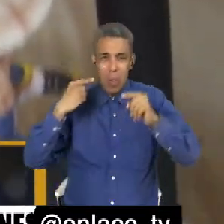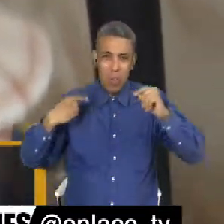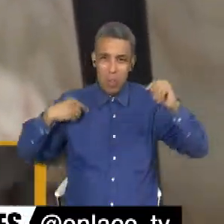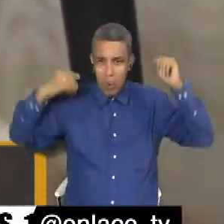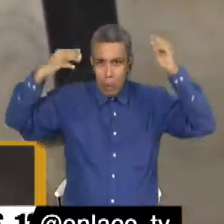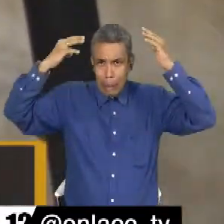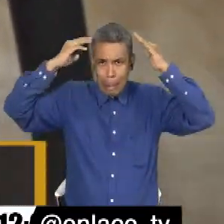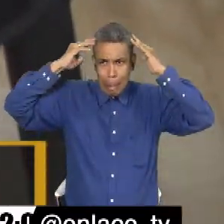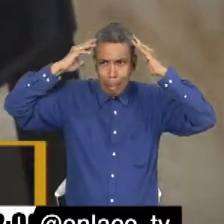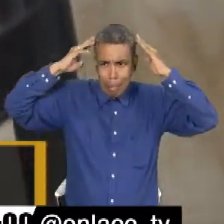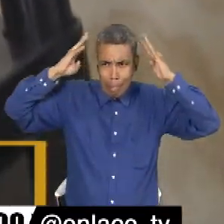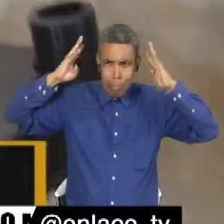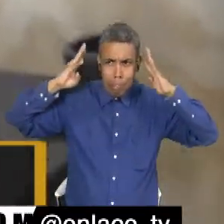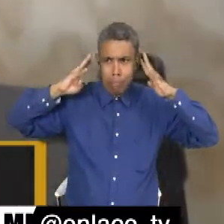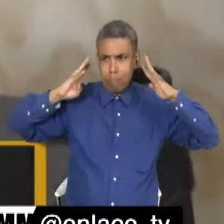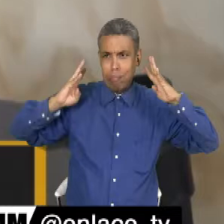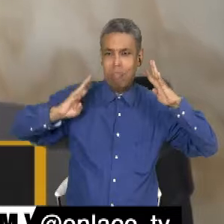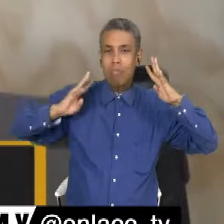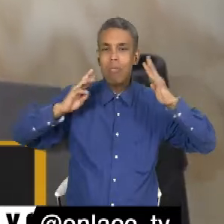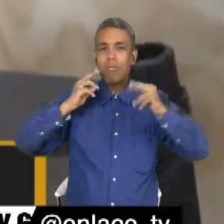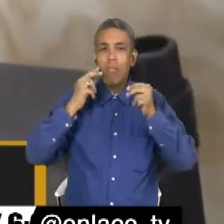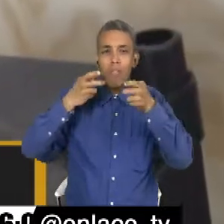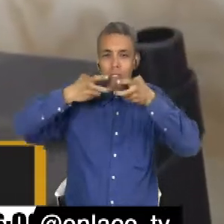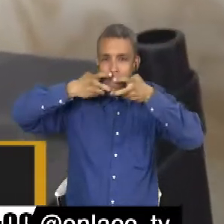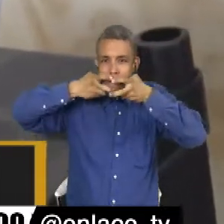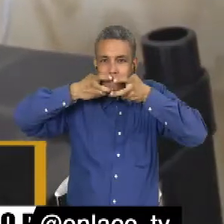pintura. ¿Cuáles son los que más le encargan?